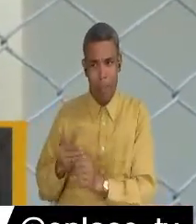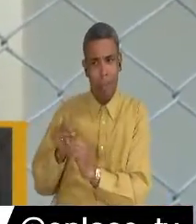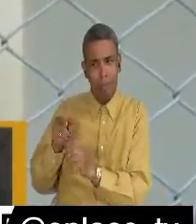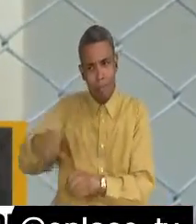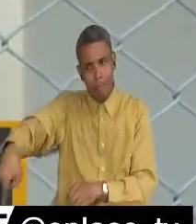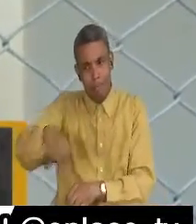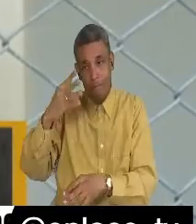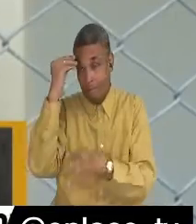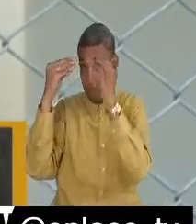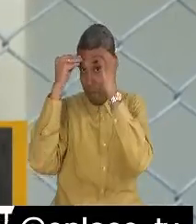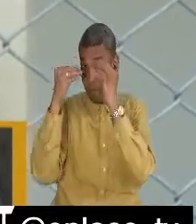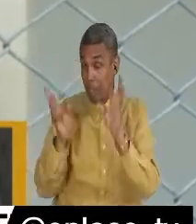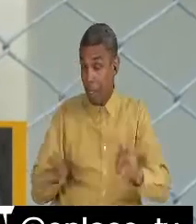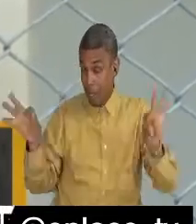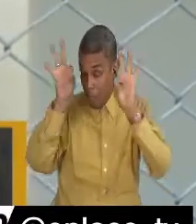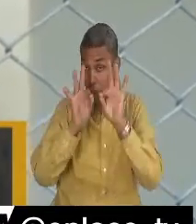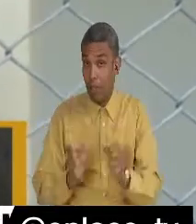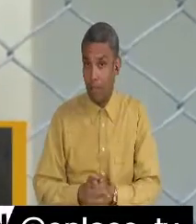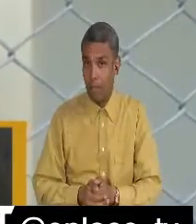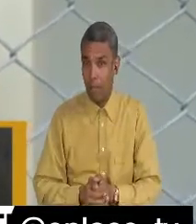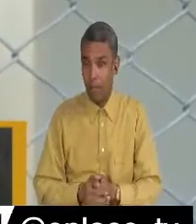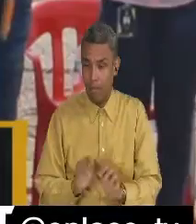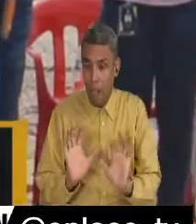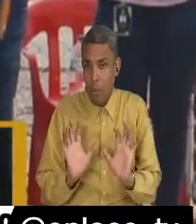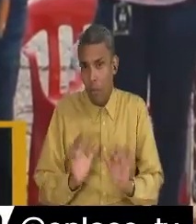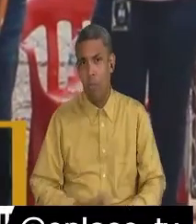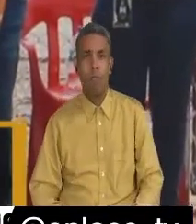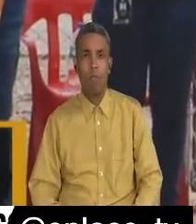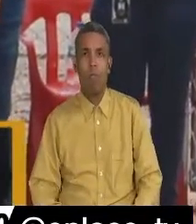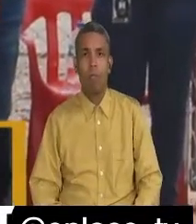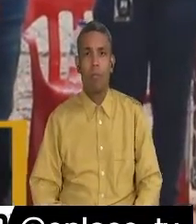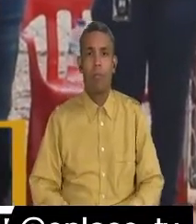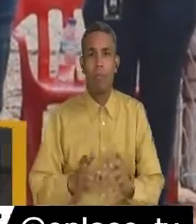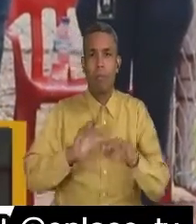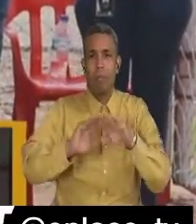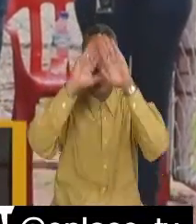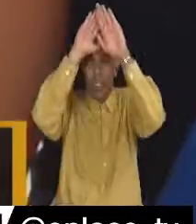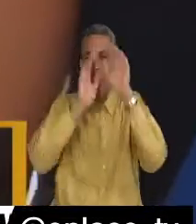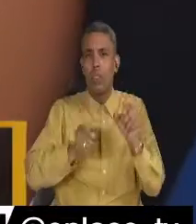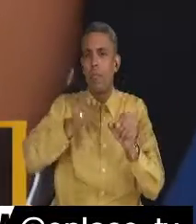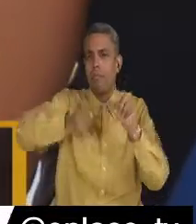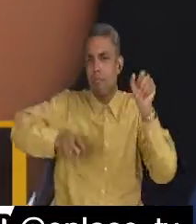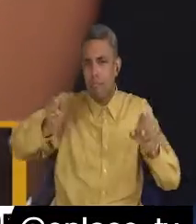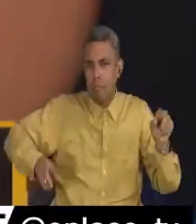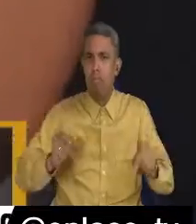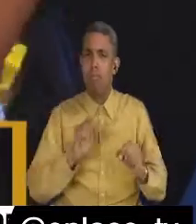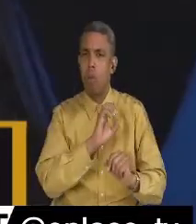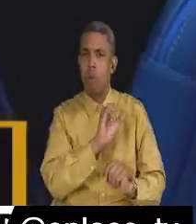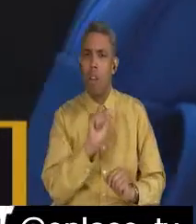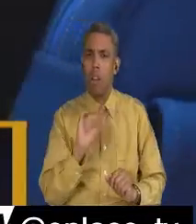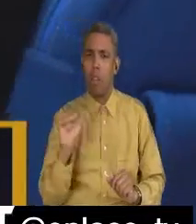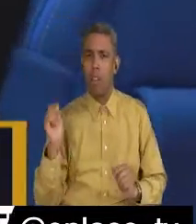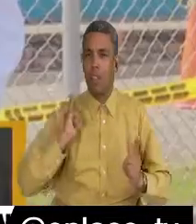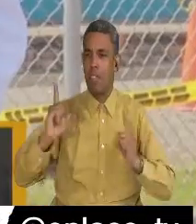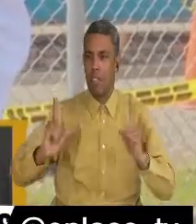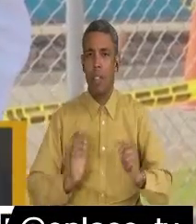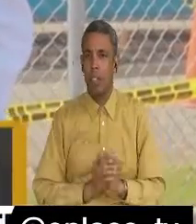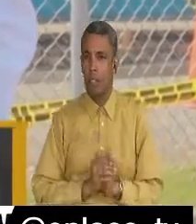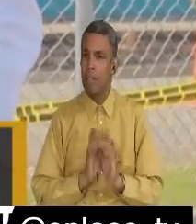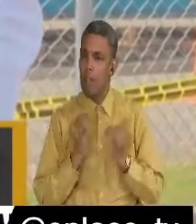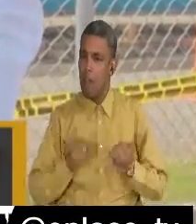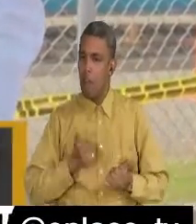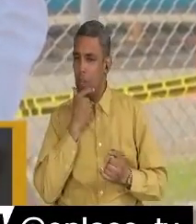pues esto es importante para que ellos empiecen a cuidar. Líderes del corregimiento del centro aseguraron que esta estrategia ambiental obedece a un